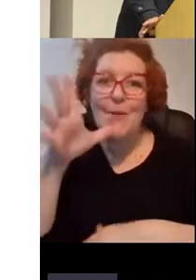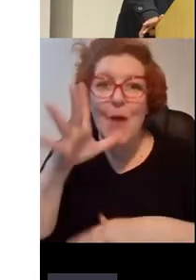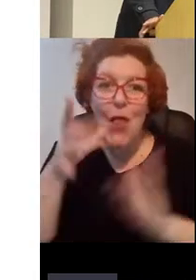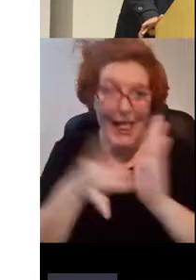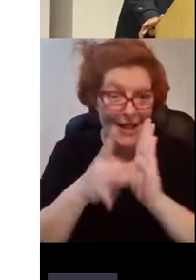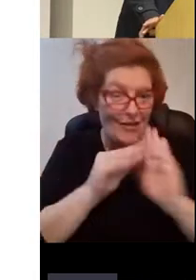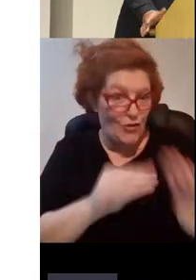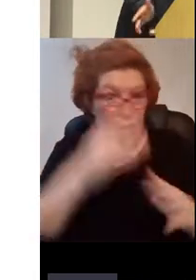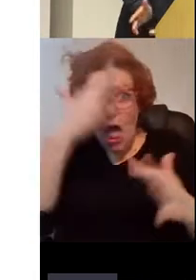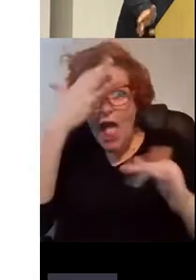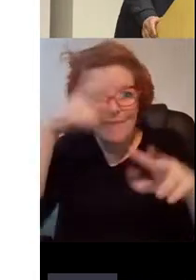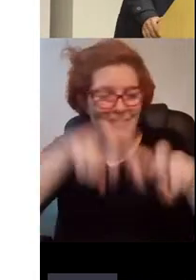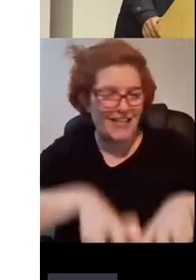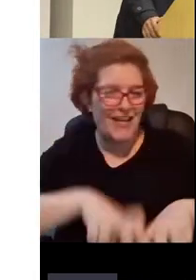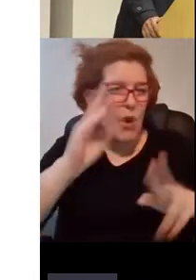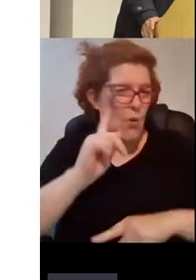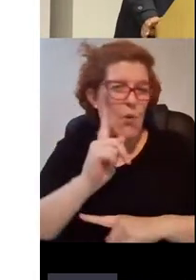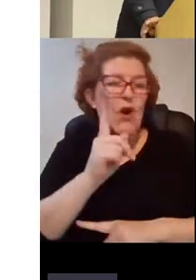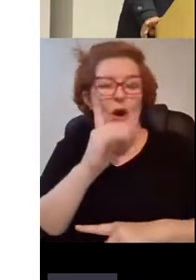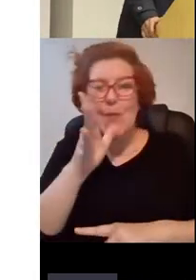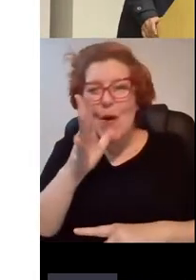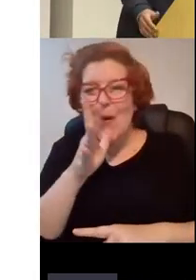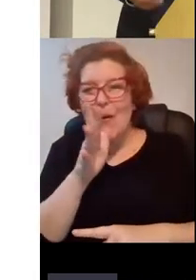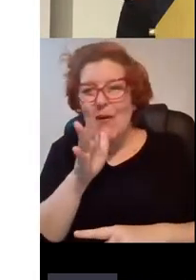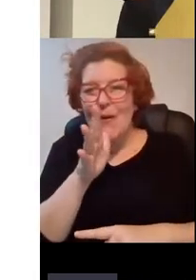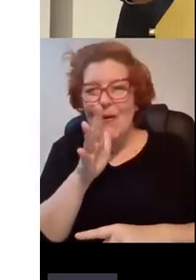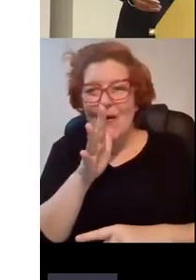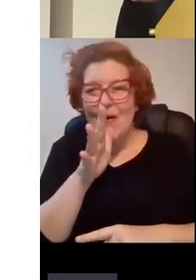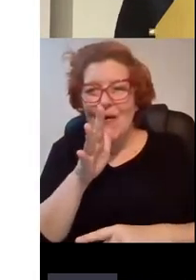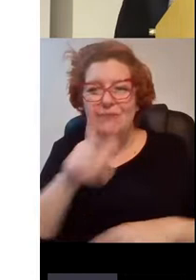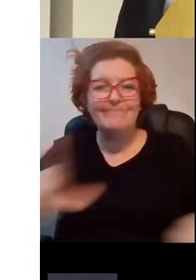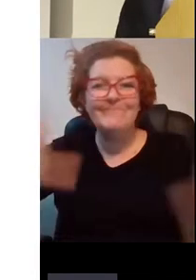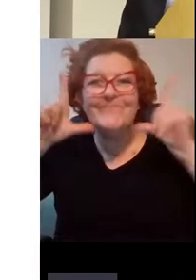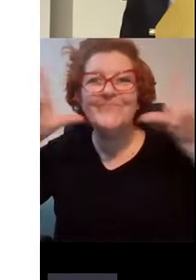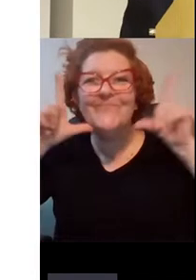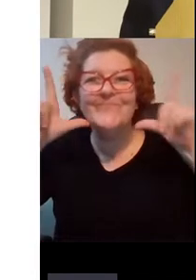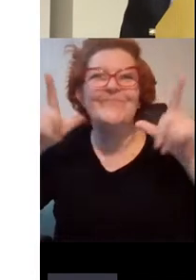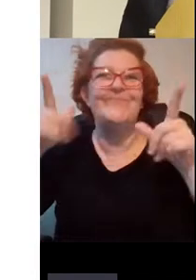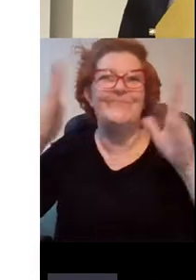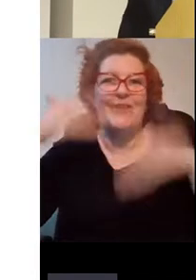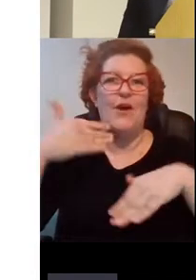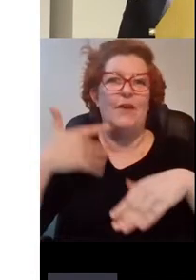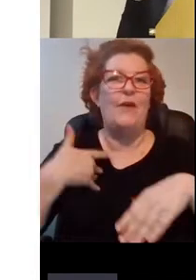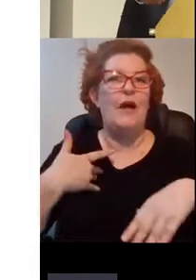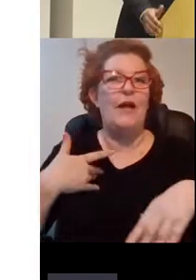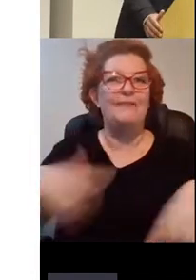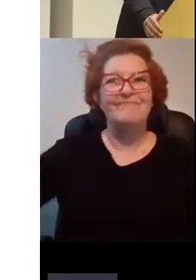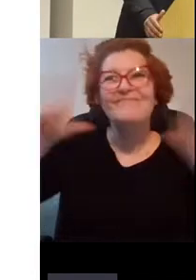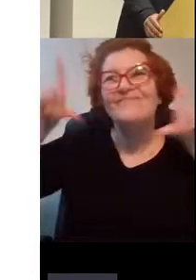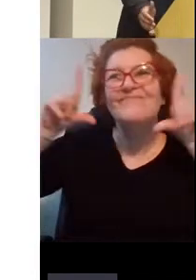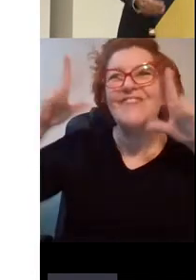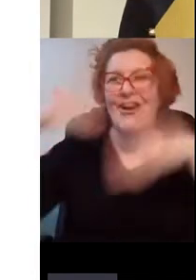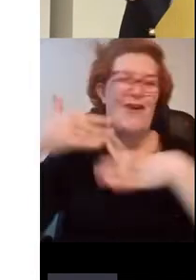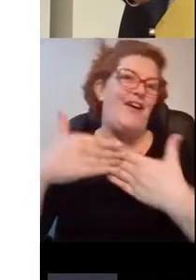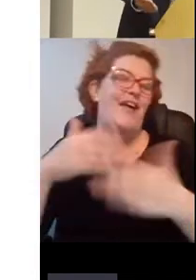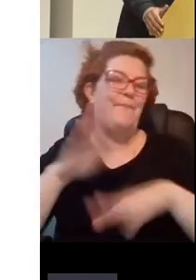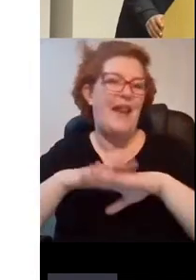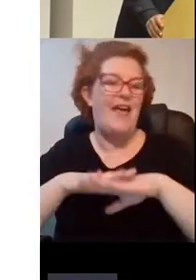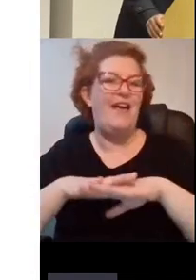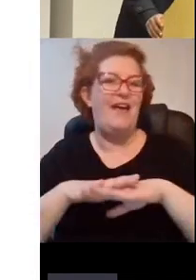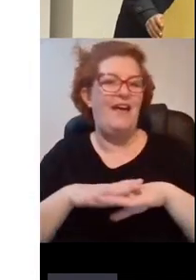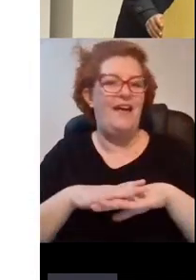calidad de sus investigaciones o sus ideas, sino porque no tienen la exposición, diríamos coloquialmente, la cancha o los minutos